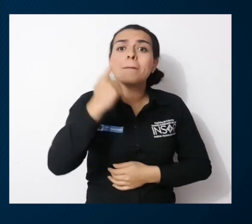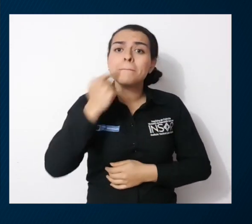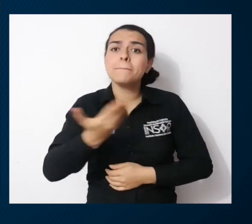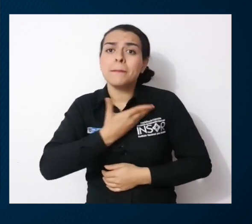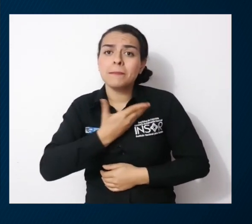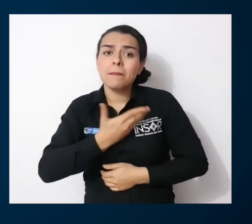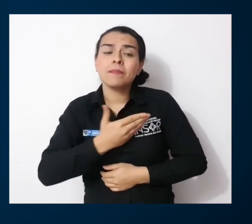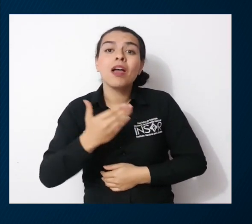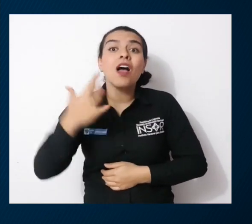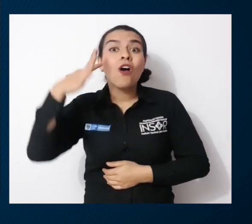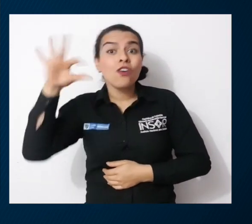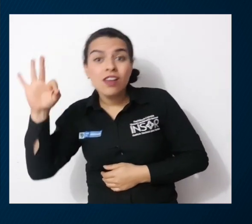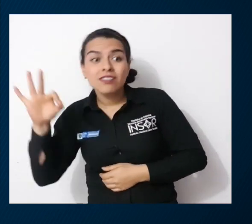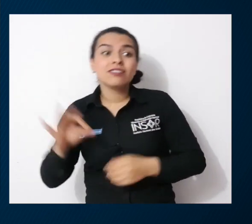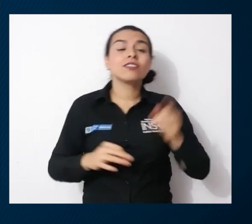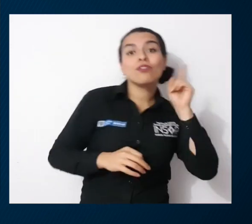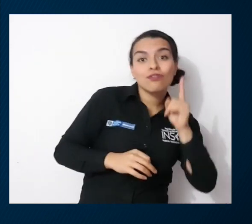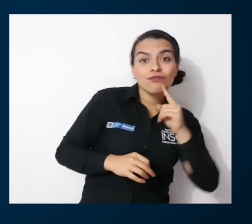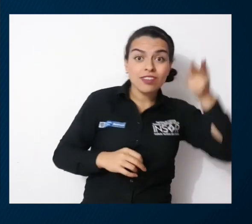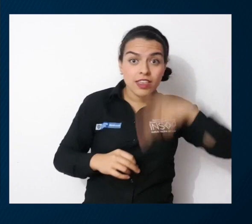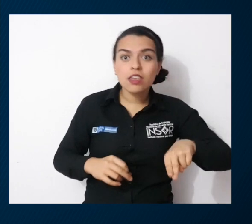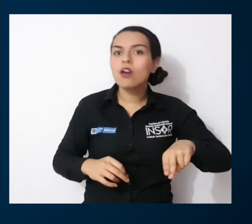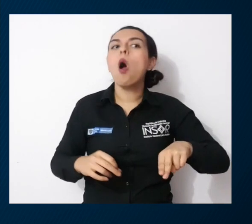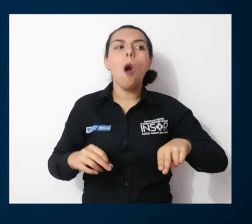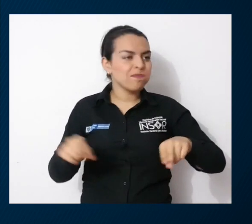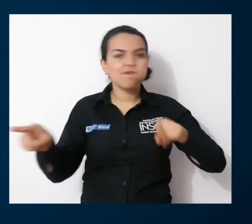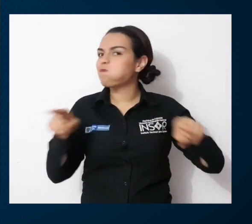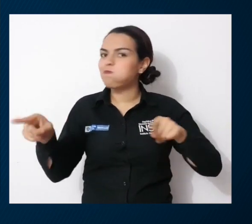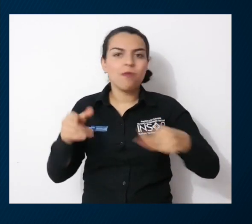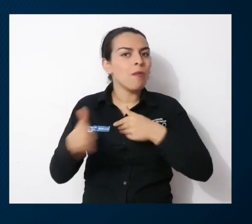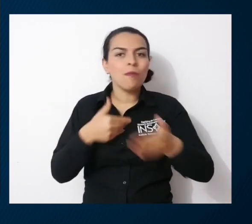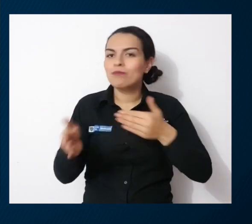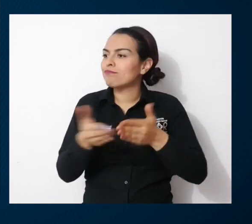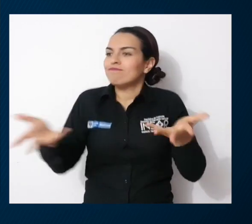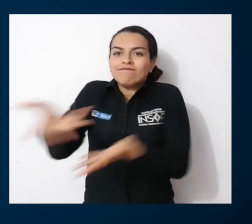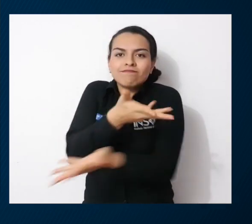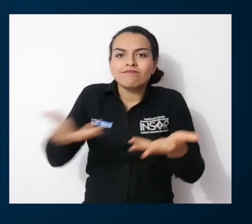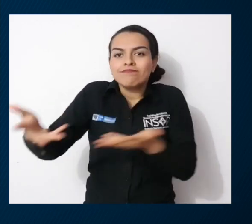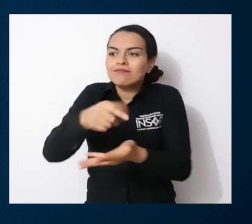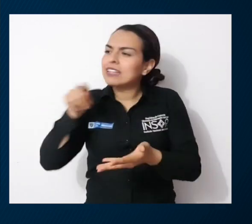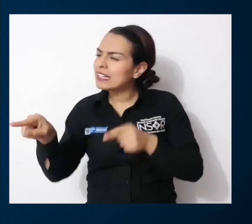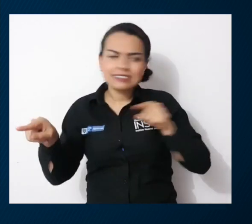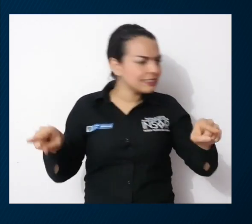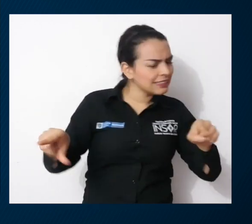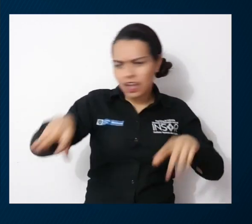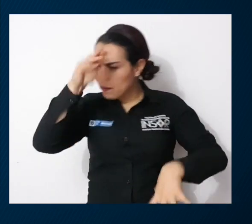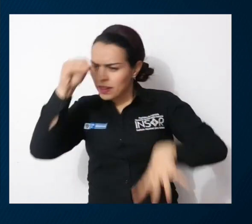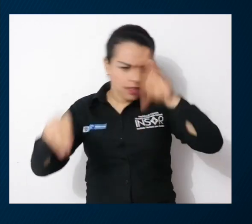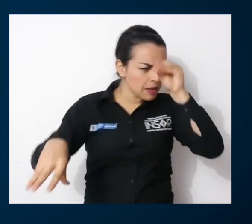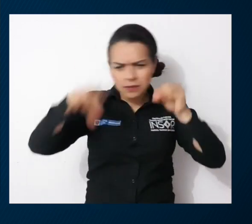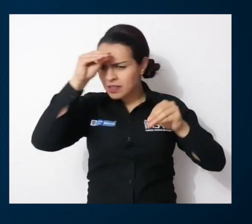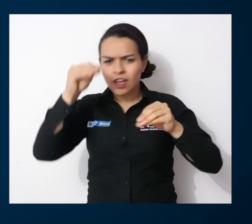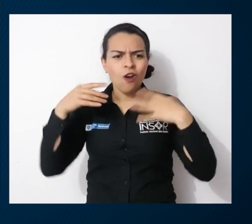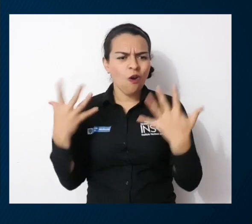los estudiantes sordos, porque hay muchos elementos que tienen en común y eso se tiene que capitalizar. Tenemos que capitalizar esos aprendizajes para fortalecer